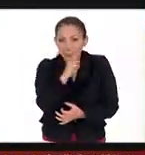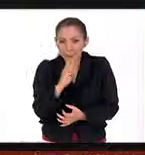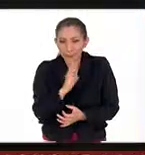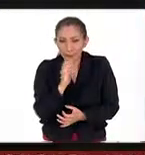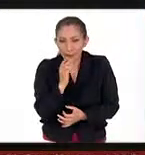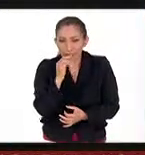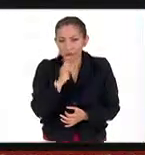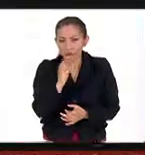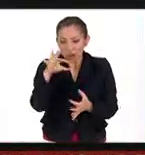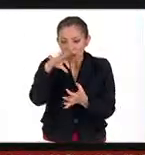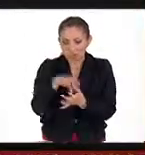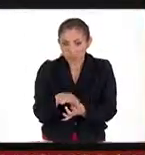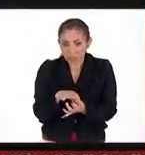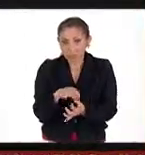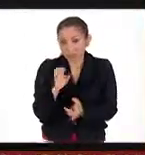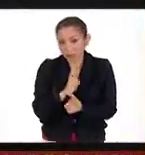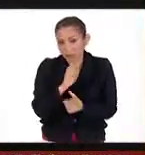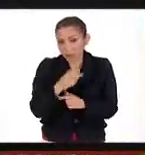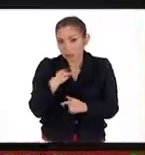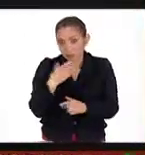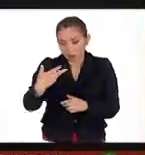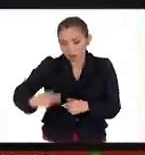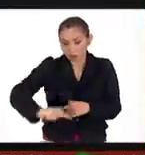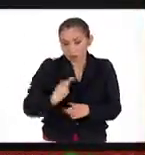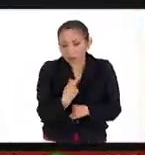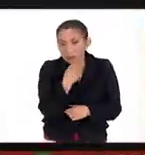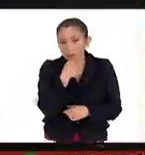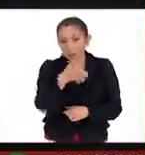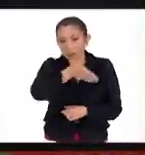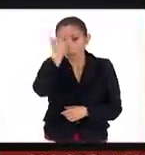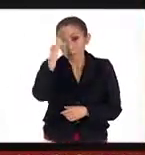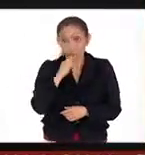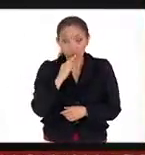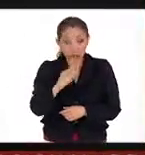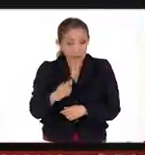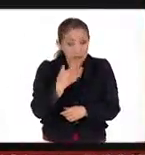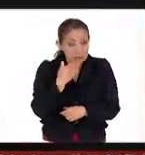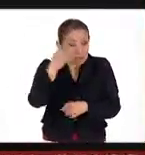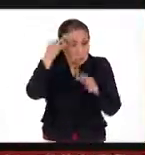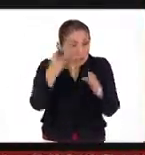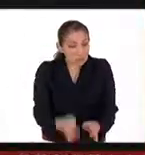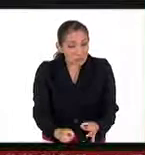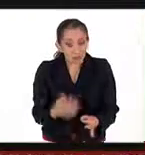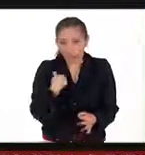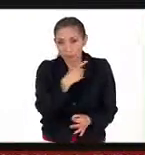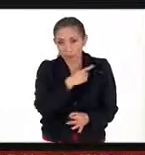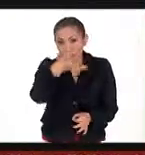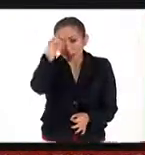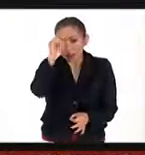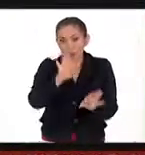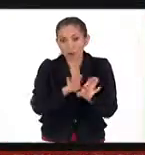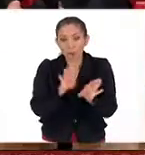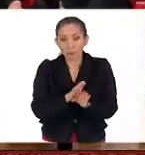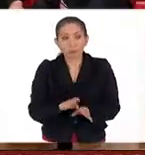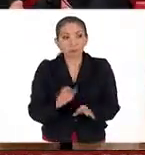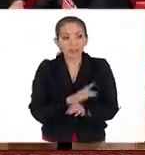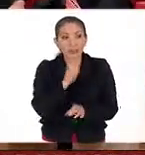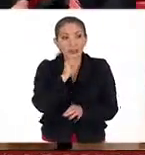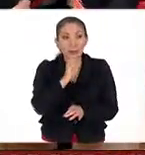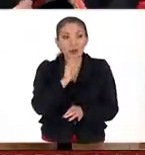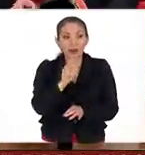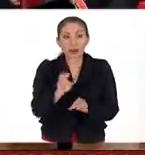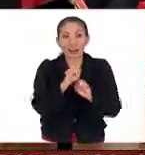Entonces, en realidad, contestando esta pregunta, no sabemos usar bien nuestra voz y tenemos que aprender a usarla. Claro. Sí, porque además la